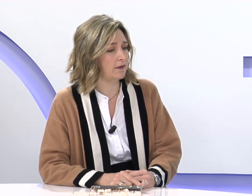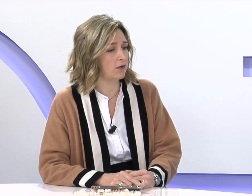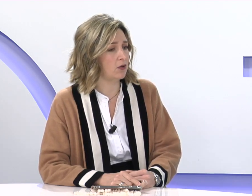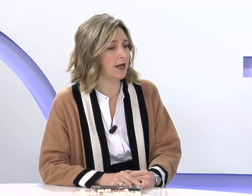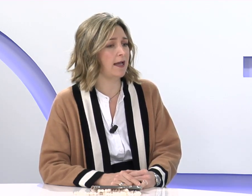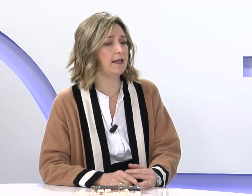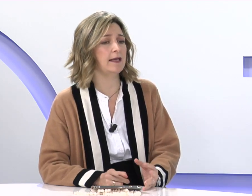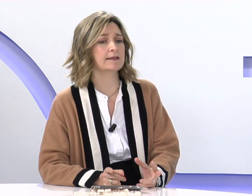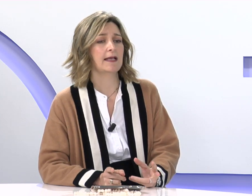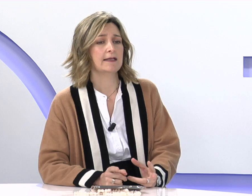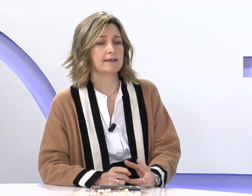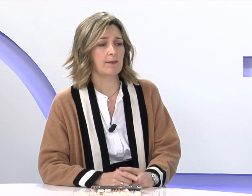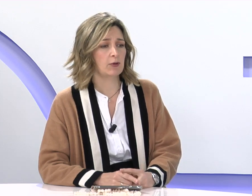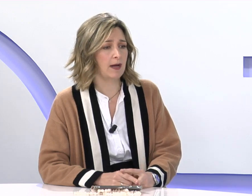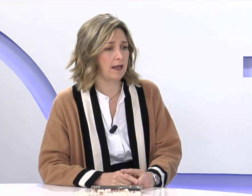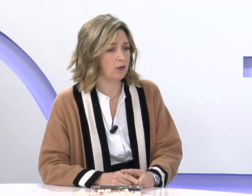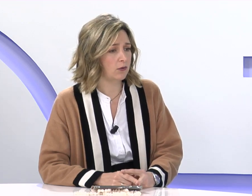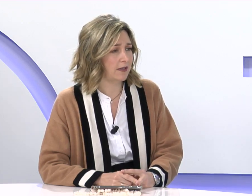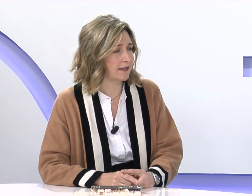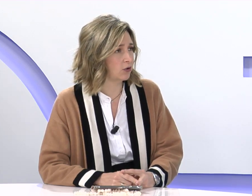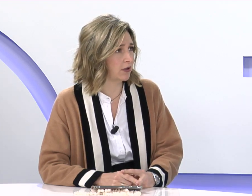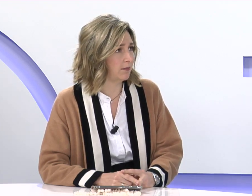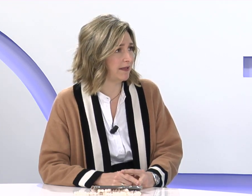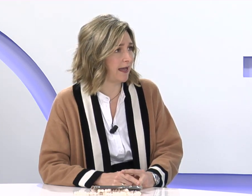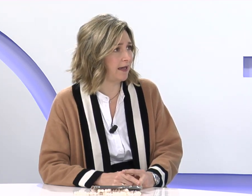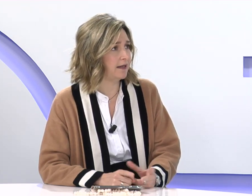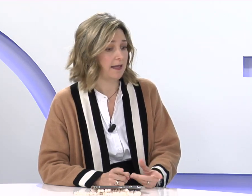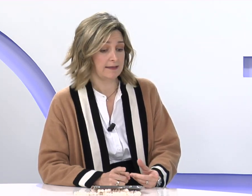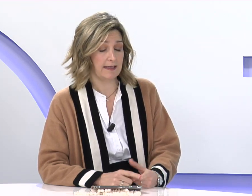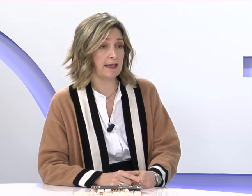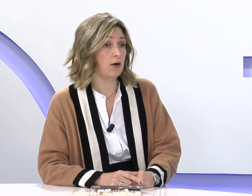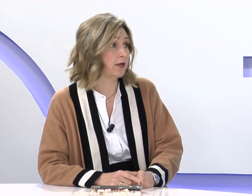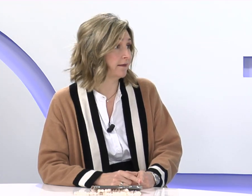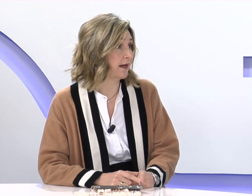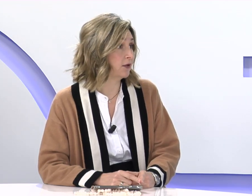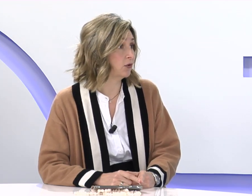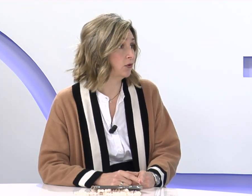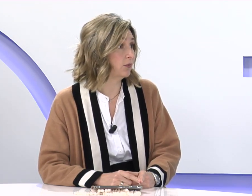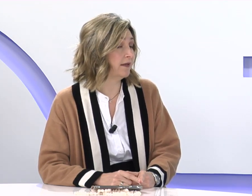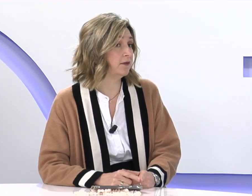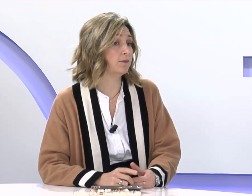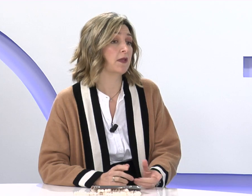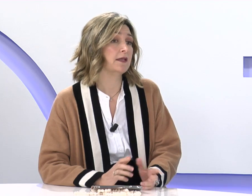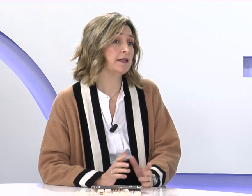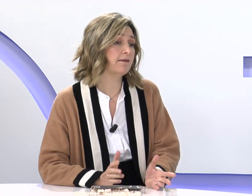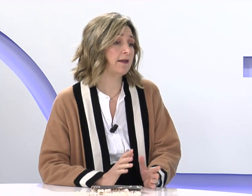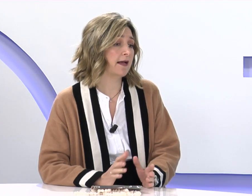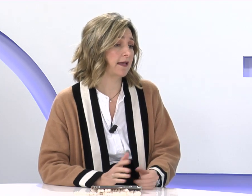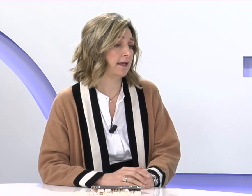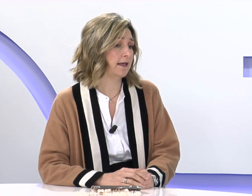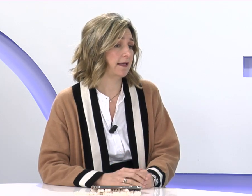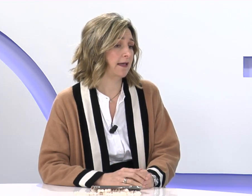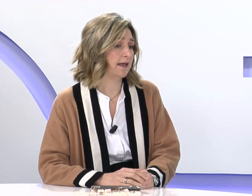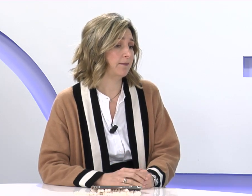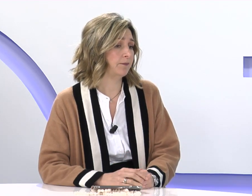edificios y locales se ha aprobado el sector del metal sé que ahora están con comercio sí que es verdad